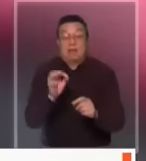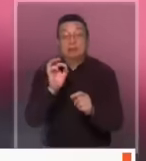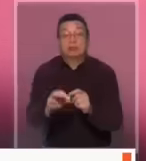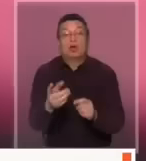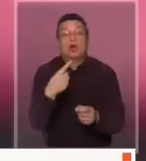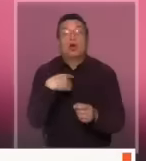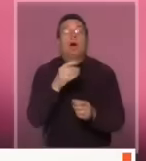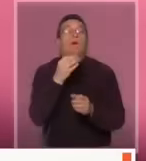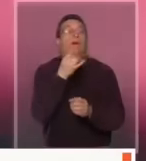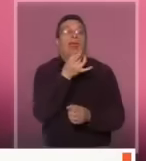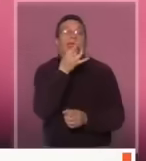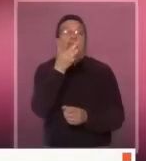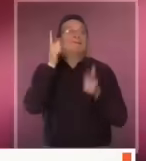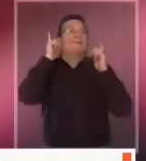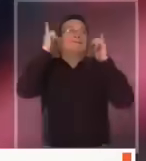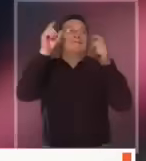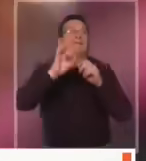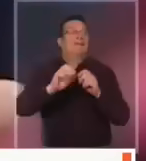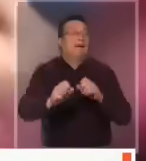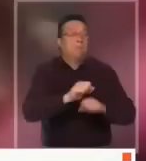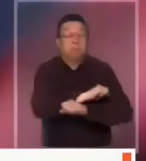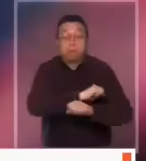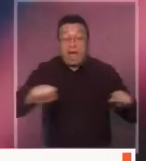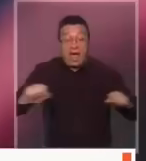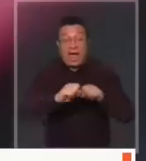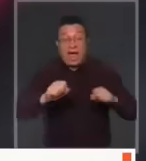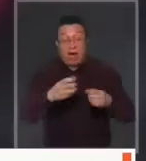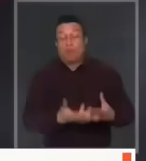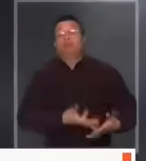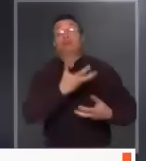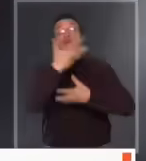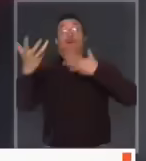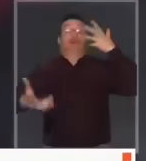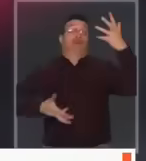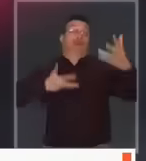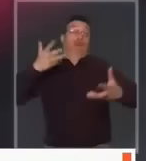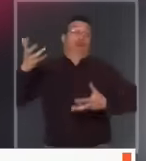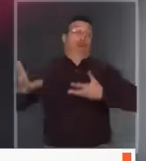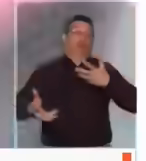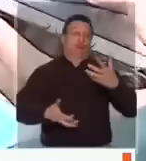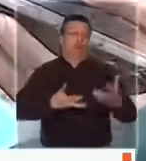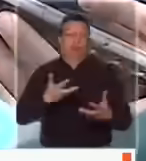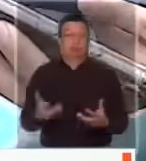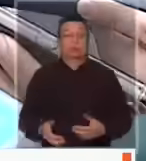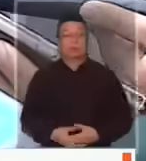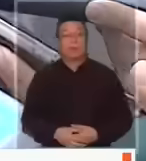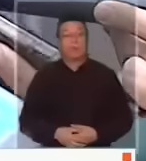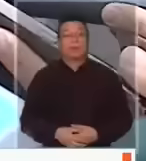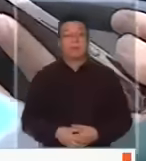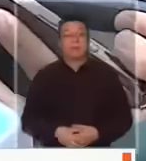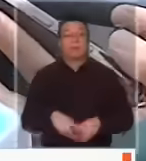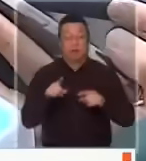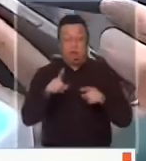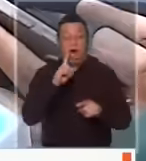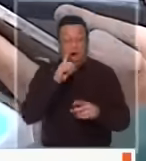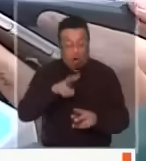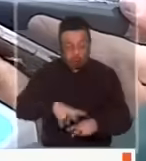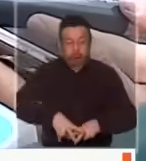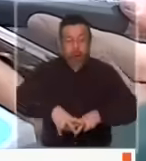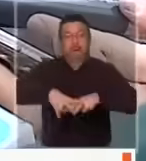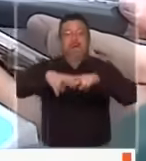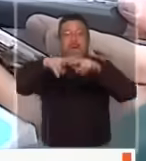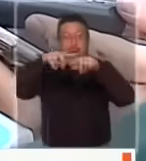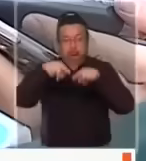un petardo para que se escuche fuerte dentro y esa explosión generó el fuego y ahí descontroló todo. Había un acopio